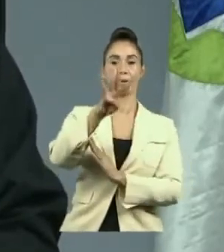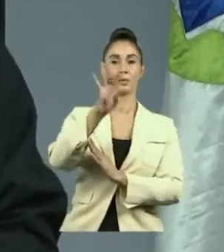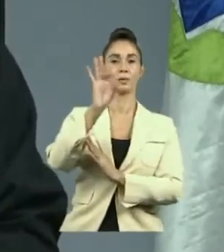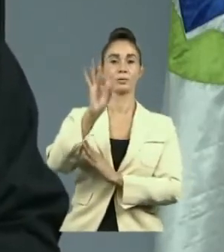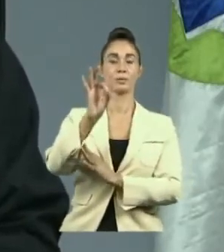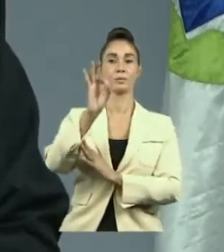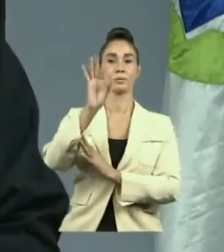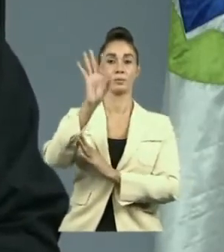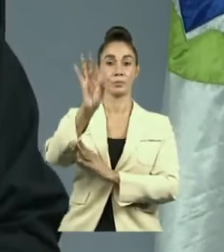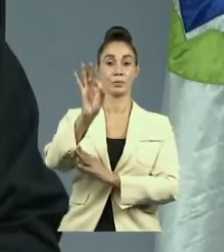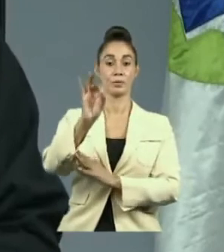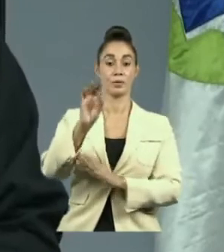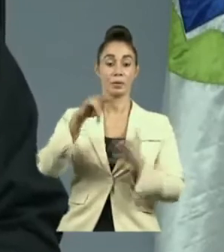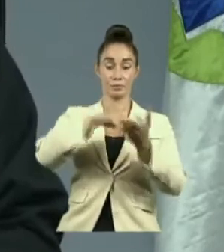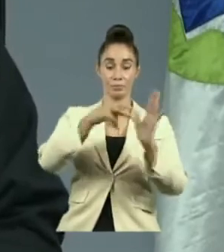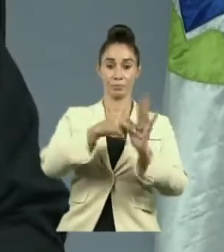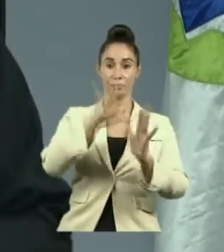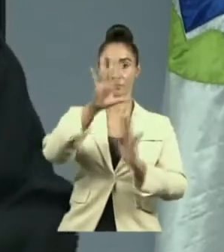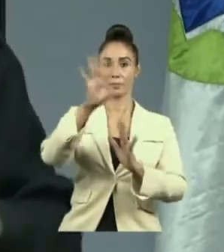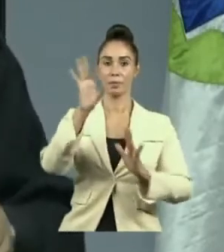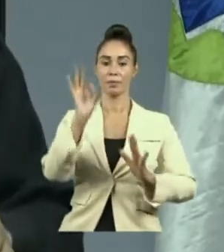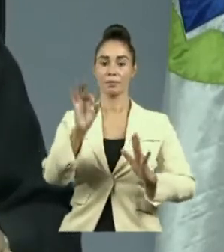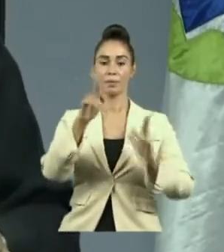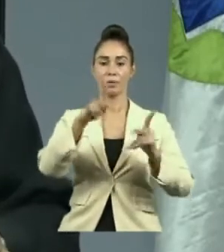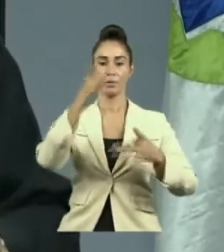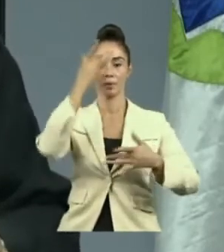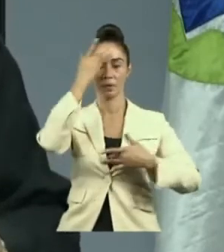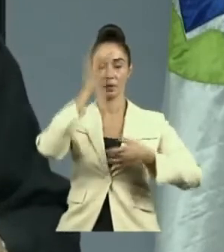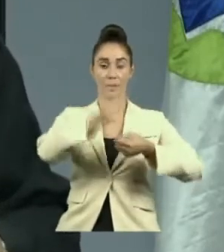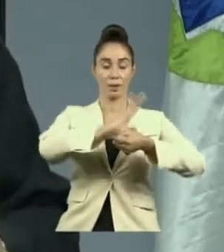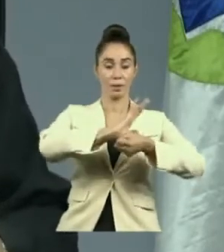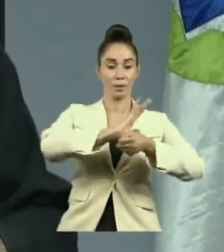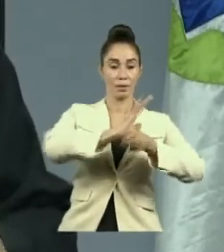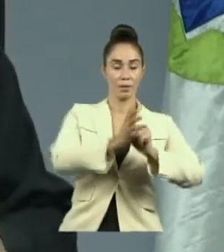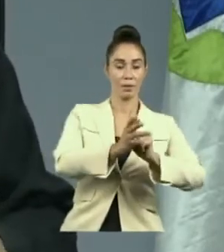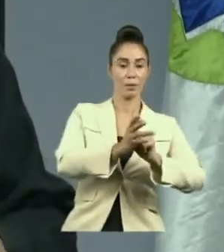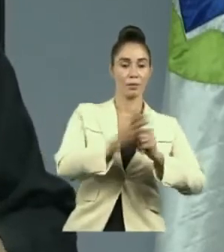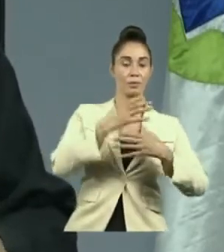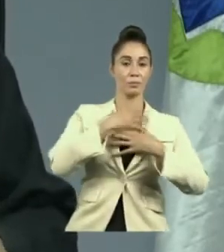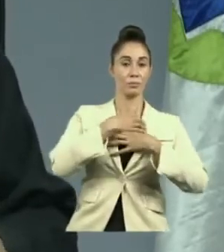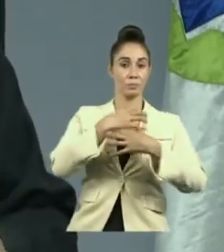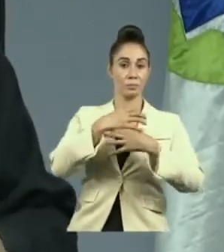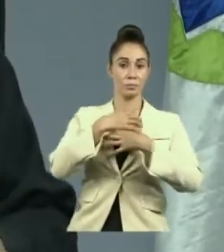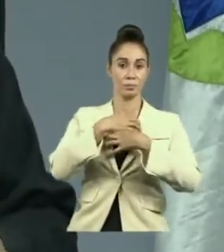659 de esos pacientes están en ventilación